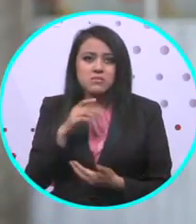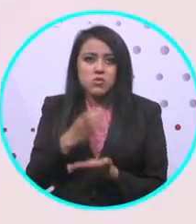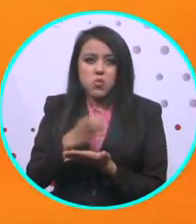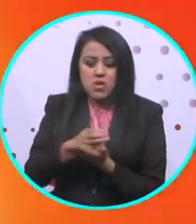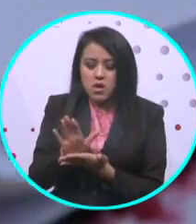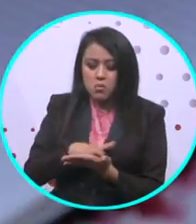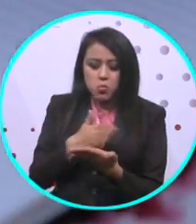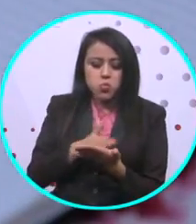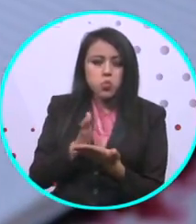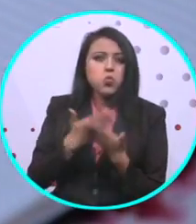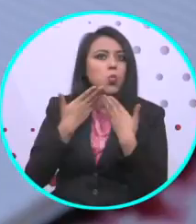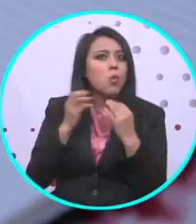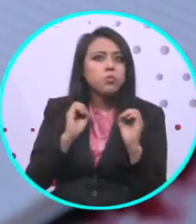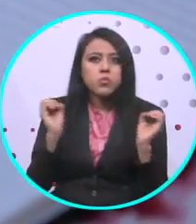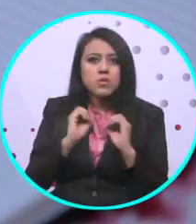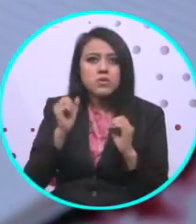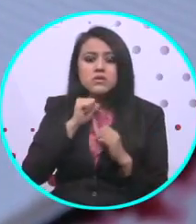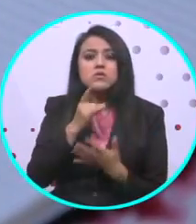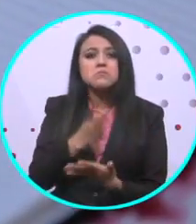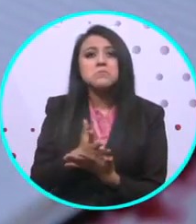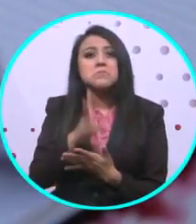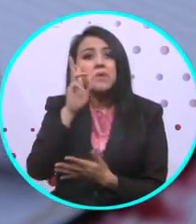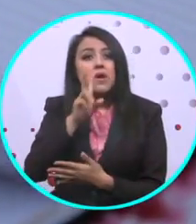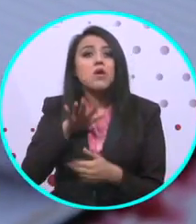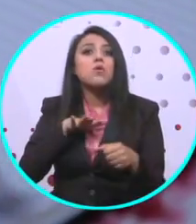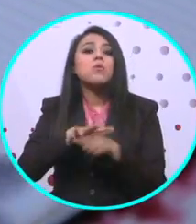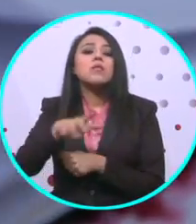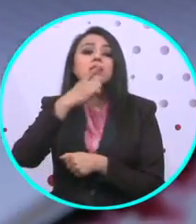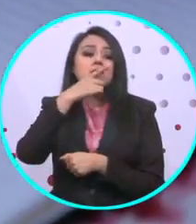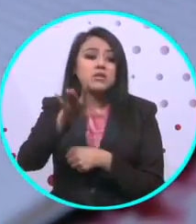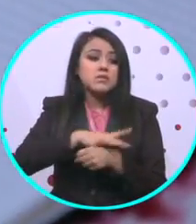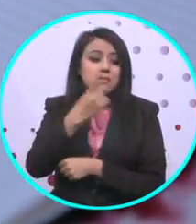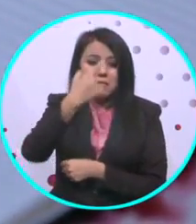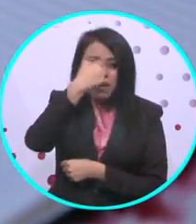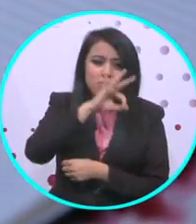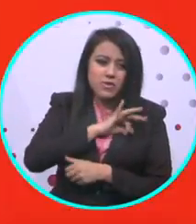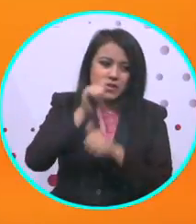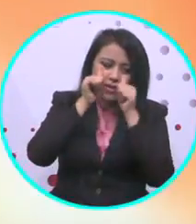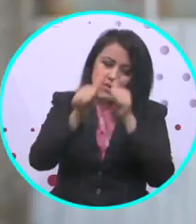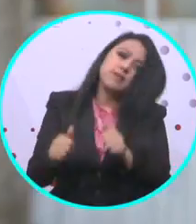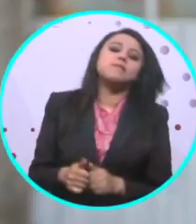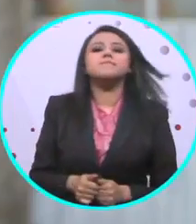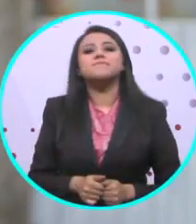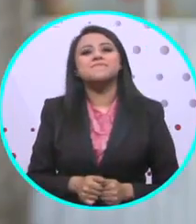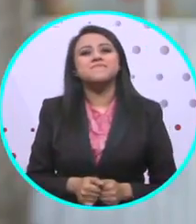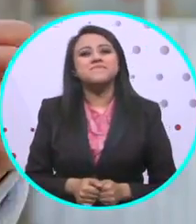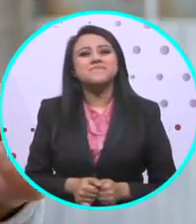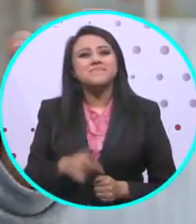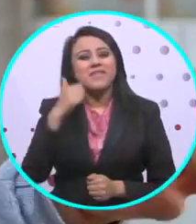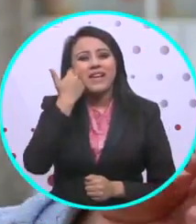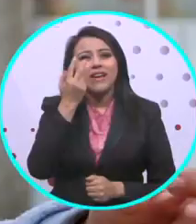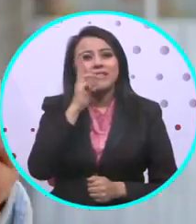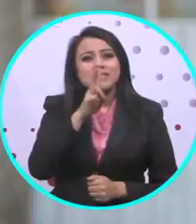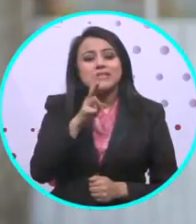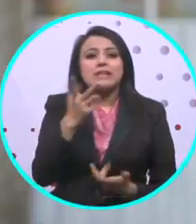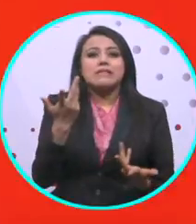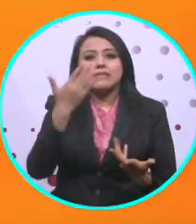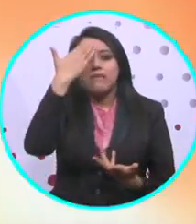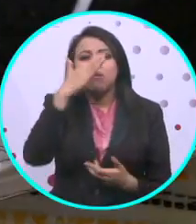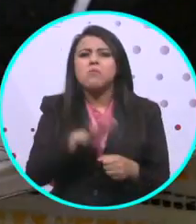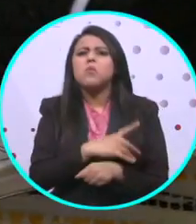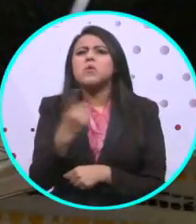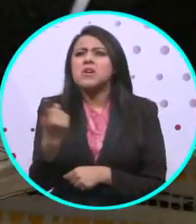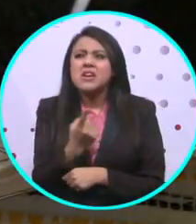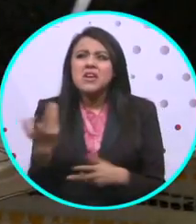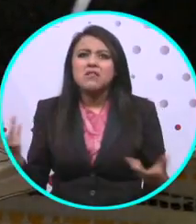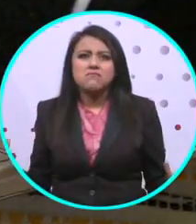en blanco. Ella solo espera saber cuál es el diagnóstico para poder atenderla. Yo lo que quiero saber, ella por qué es así.